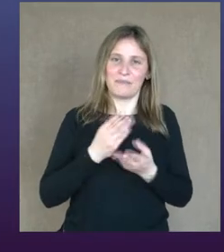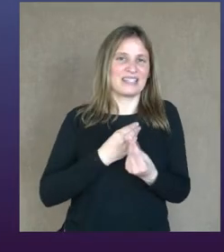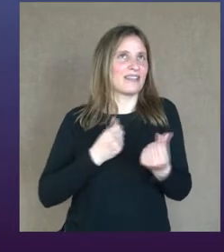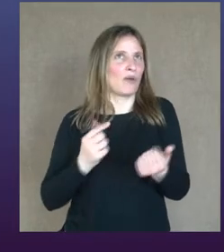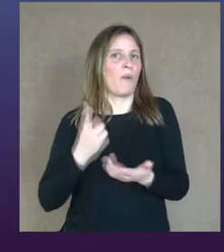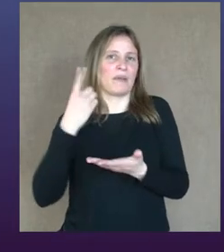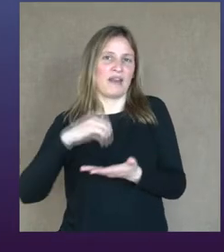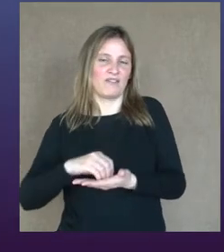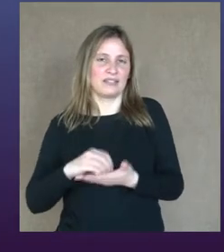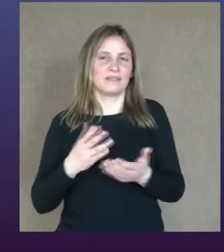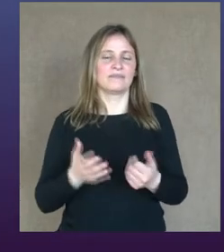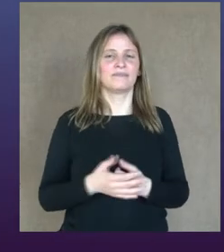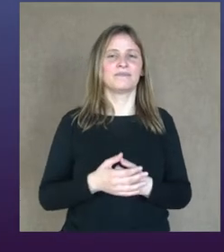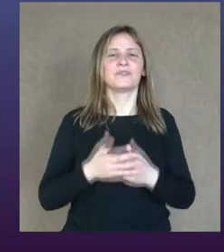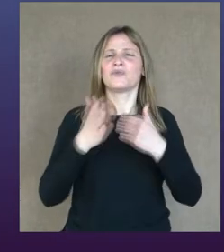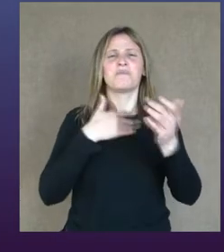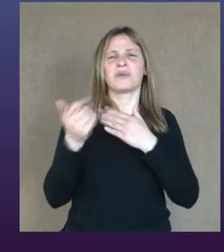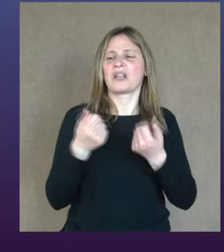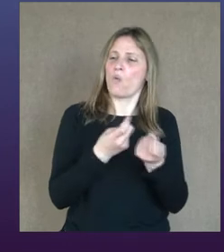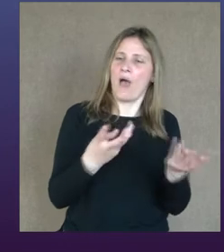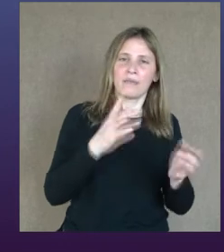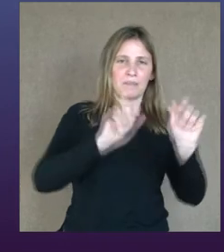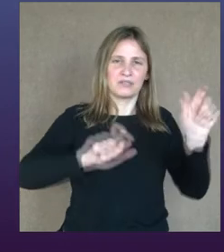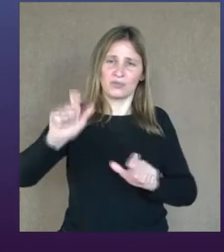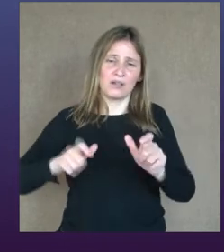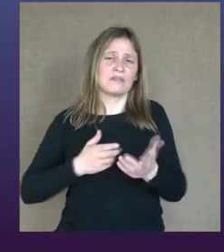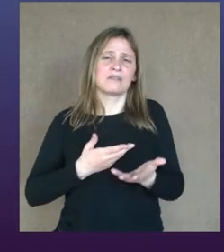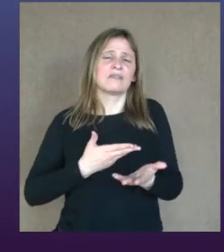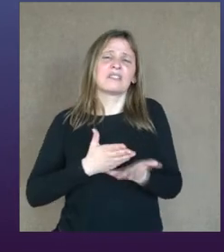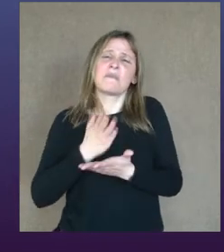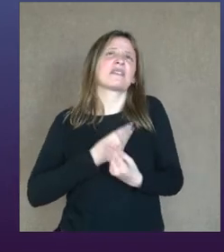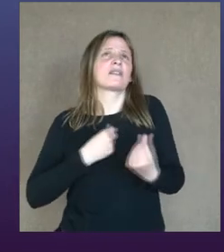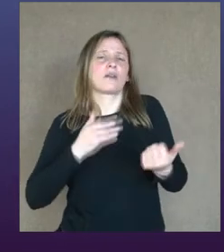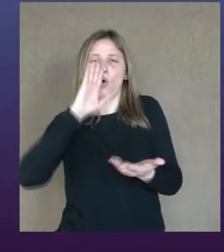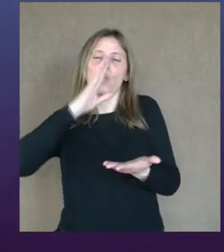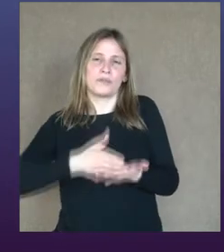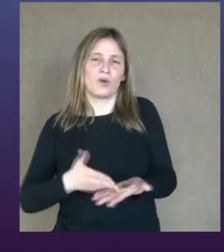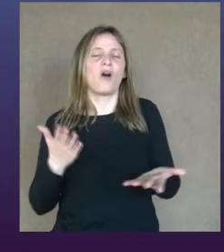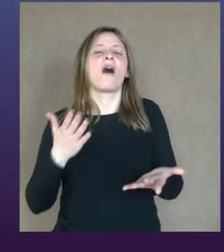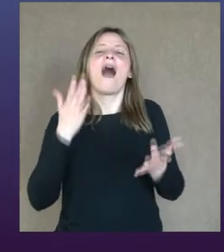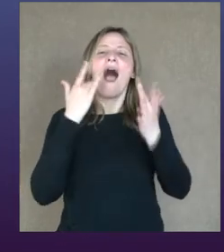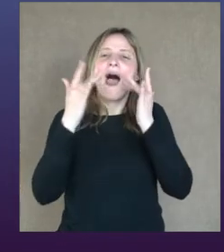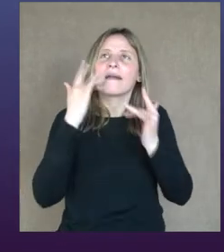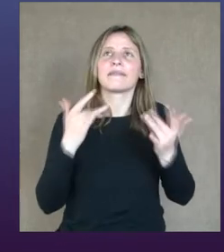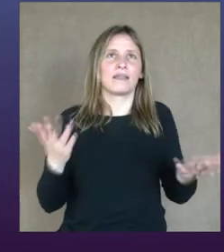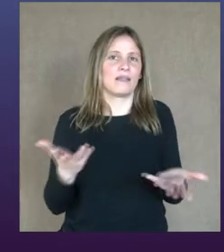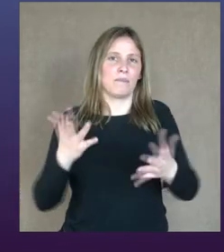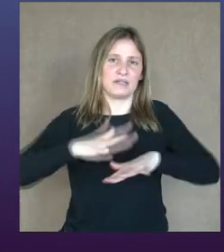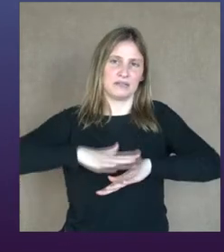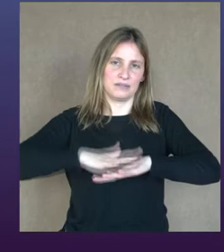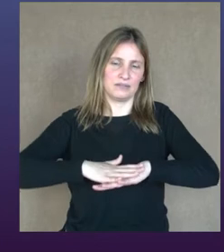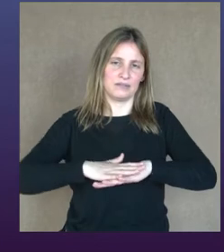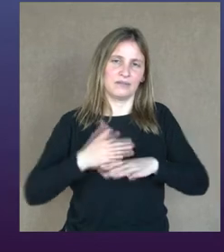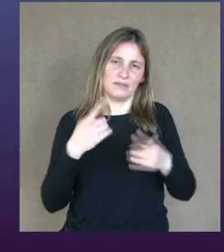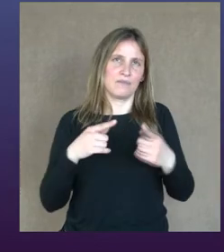Es así. No importa si hay una persona, si hay 10, 100.000, es la última. Es el arte del presente, además, ¿no? El escenario. Entonces,